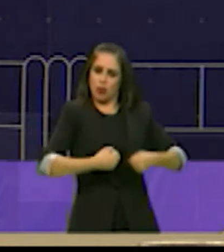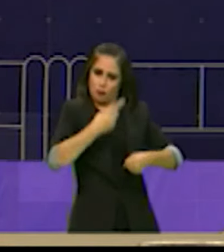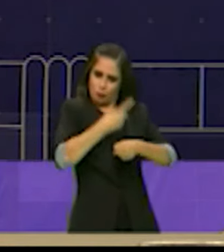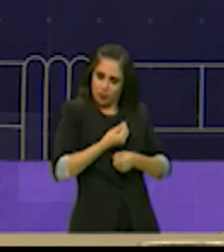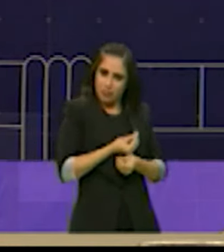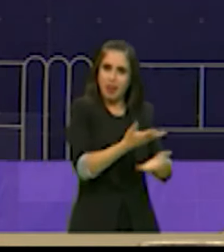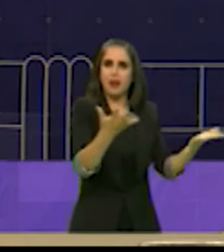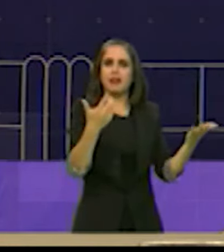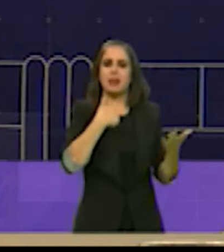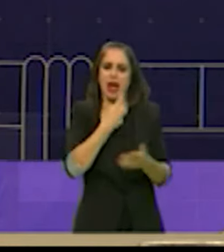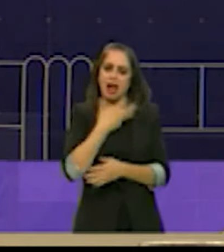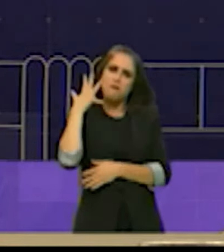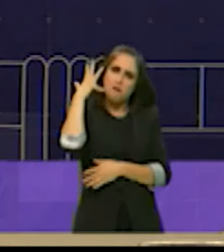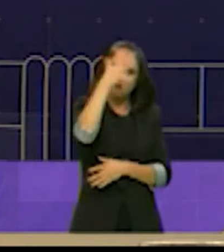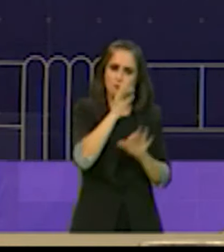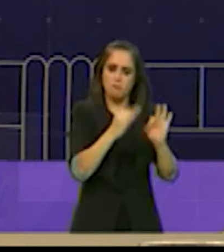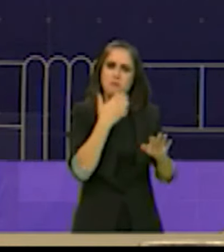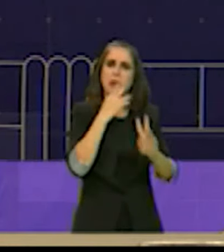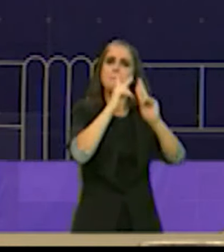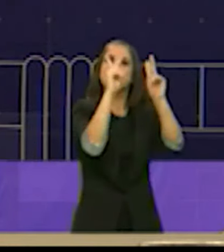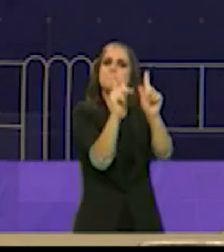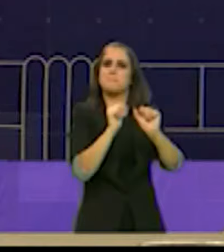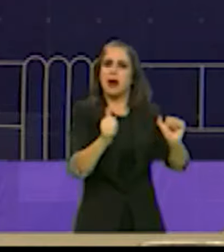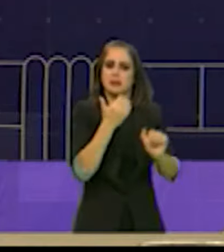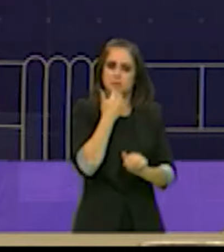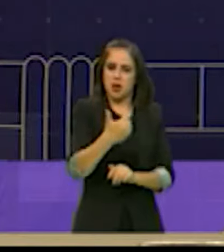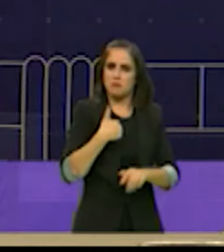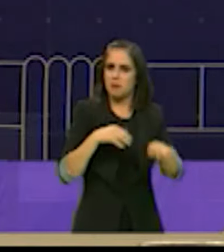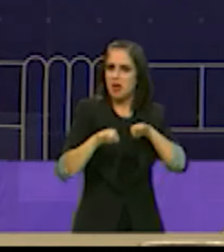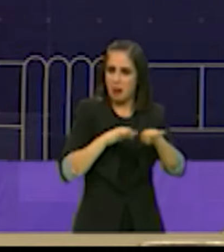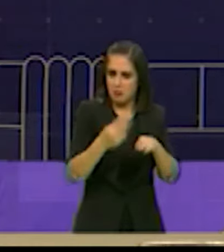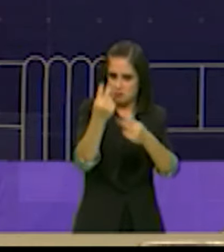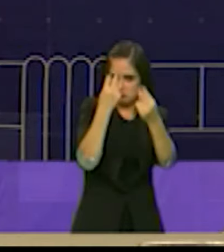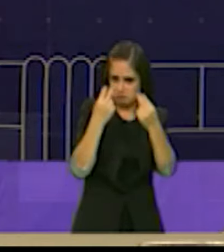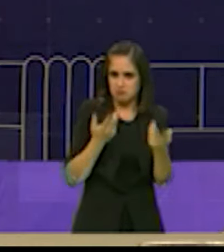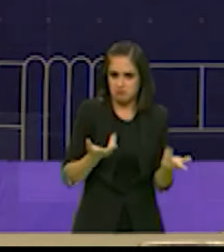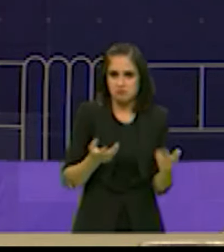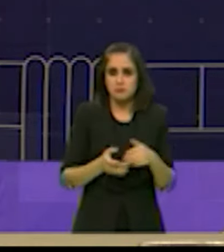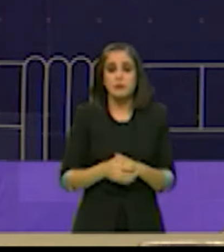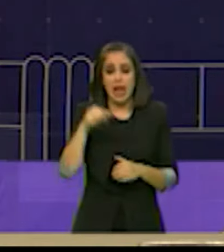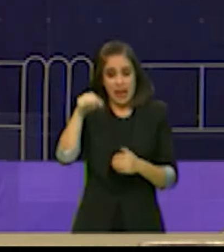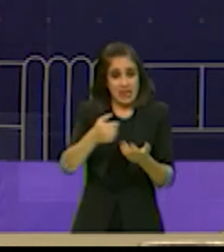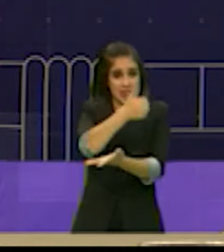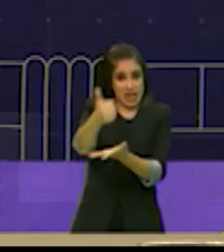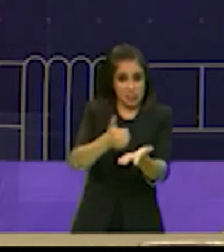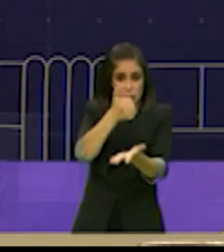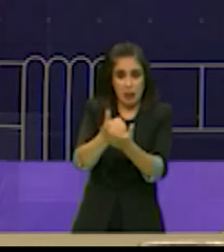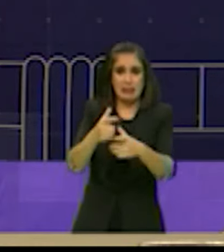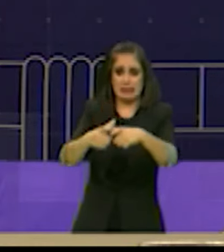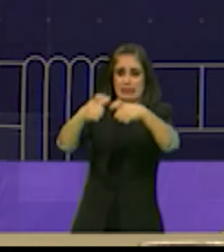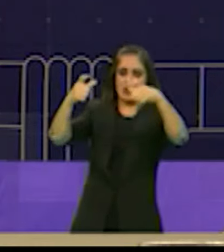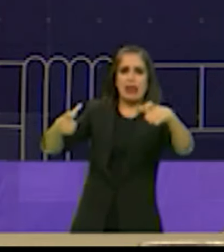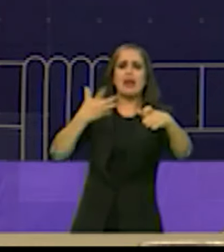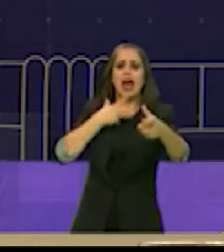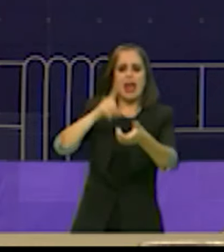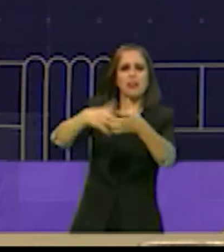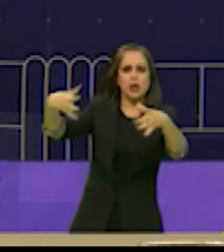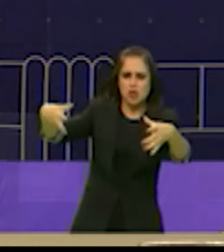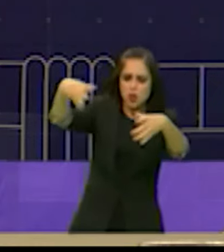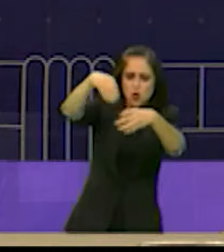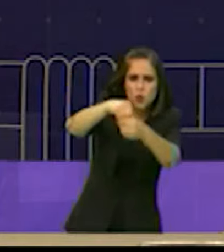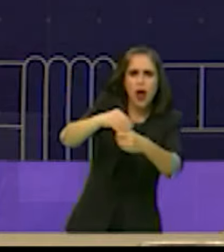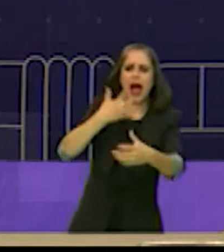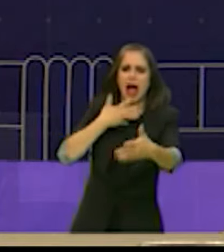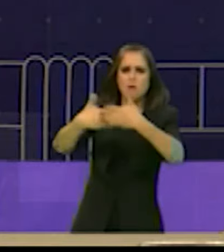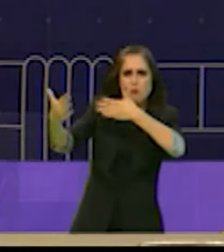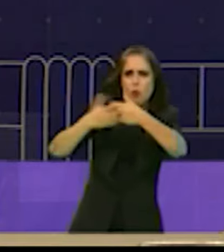publique encuestadoras patito, lo que dicen quienes durante muchos años han venido encuestando la ciudad, es que